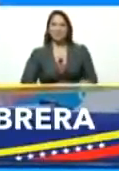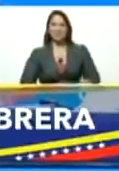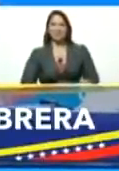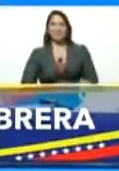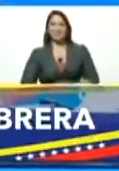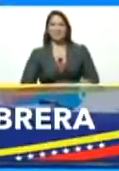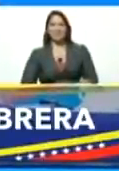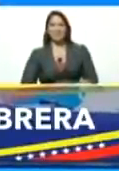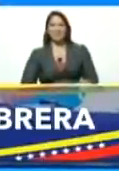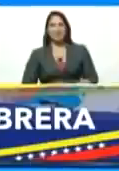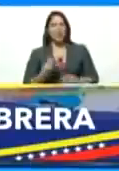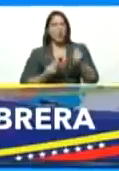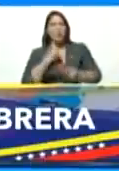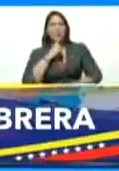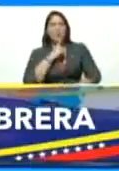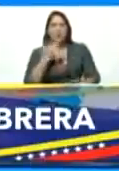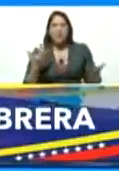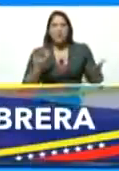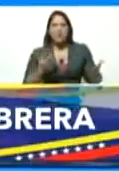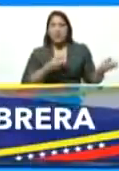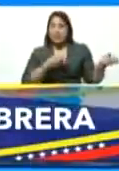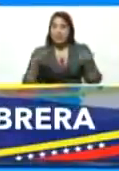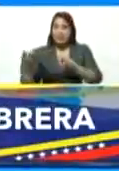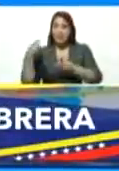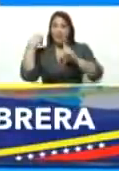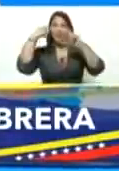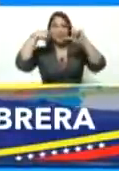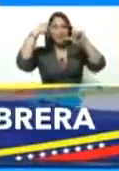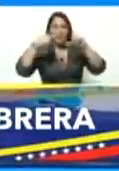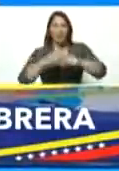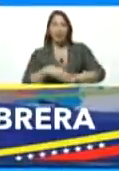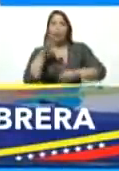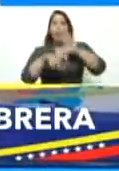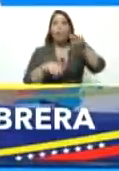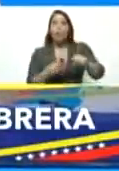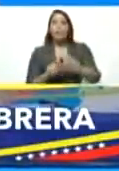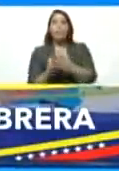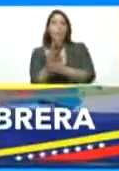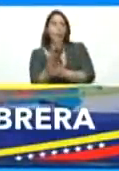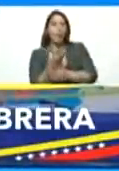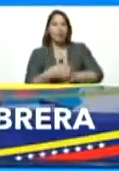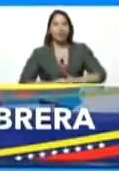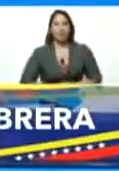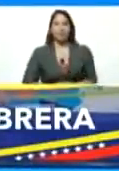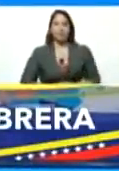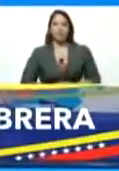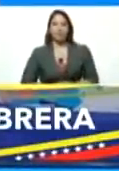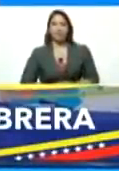como que dice llevar al cine comprar el flores